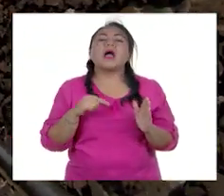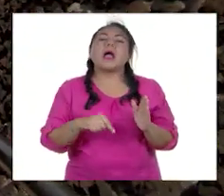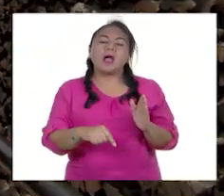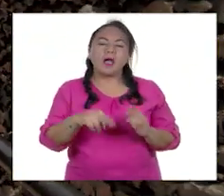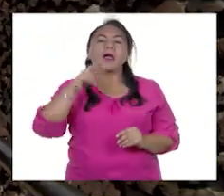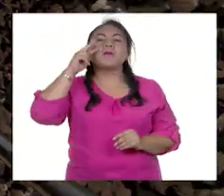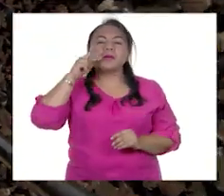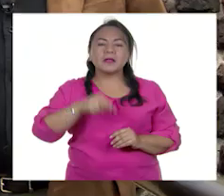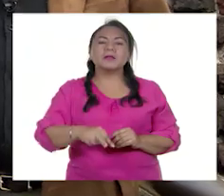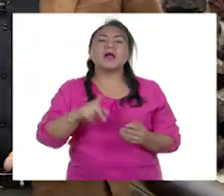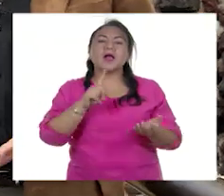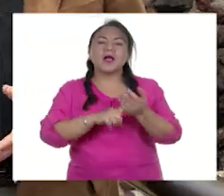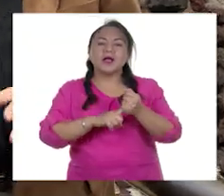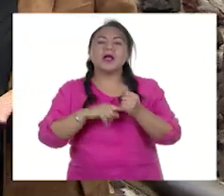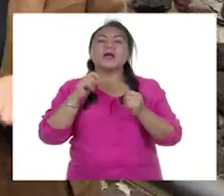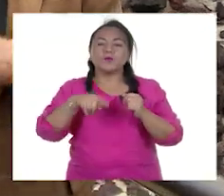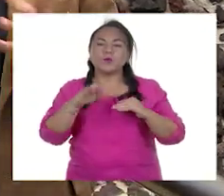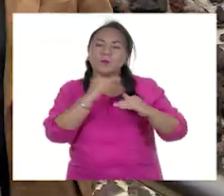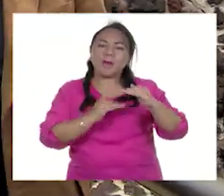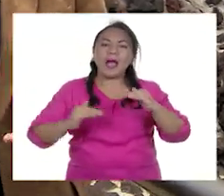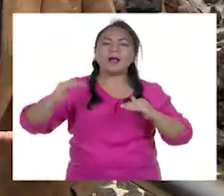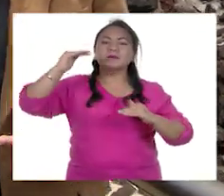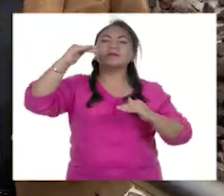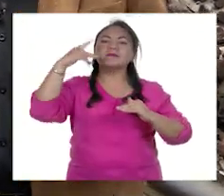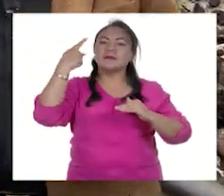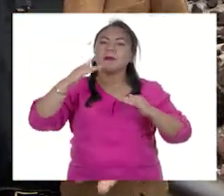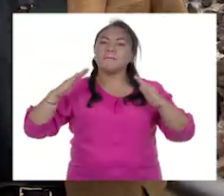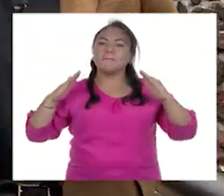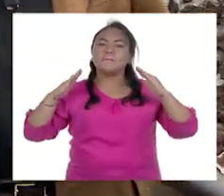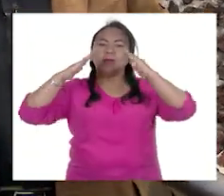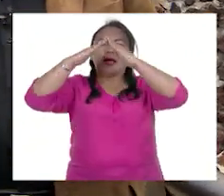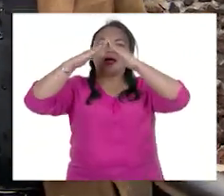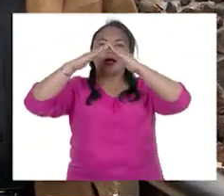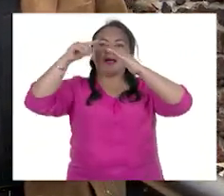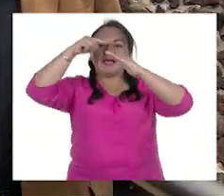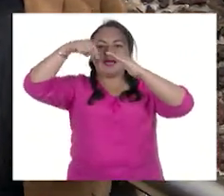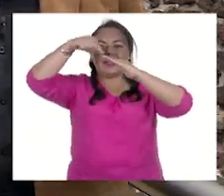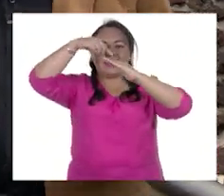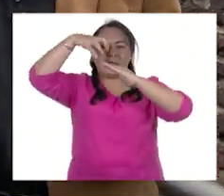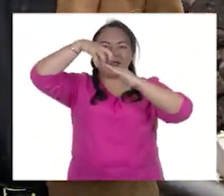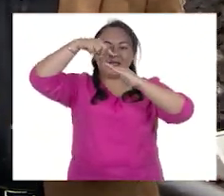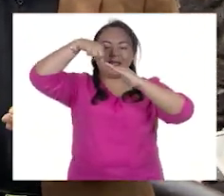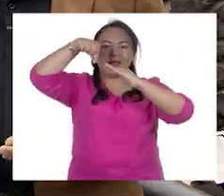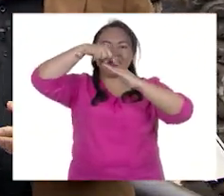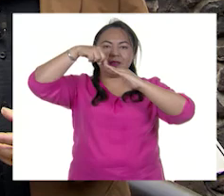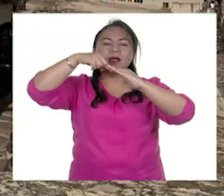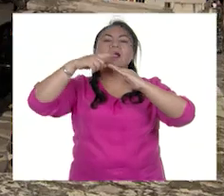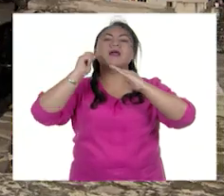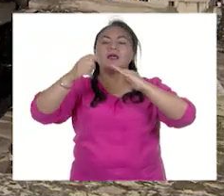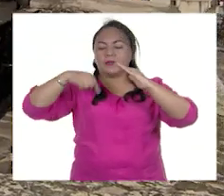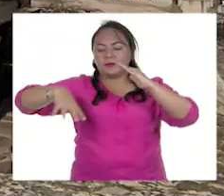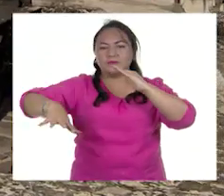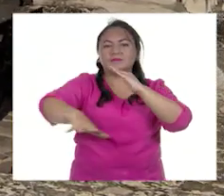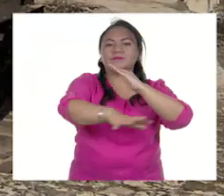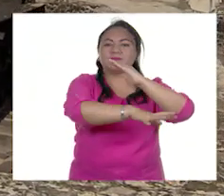la parte superior del edificio, es decir, la cúspide del edificio y restos de los templos que lo coronaban.